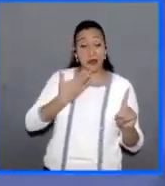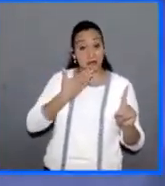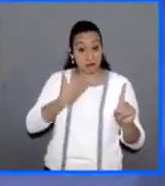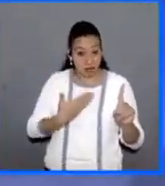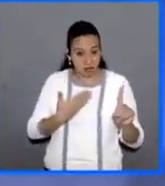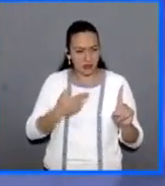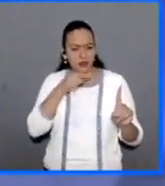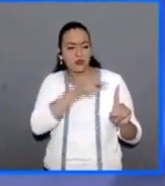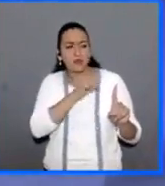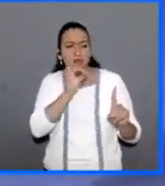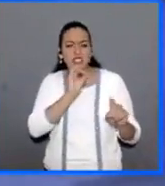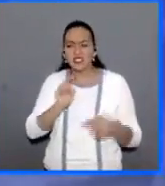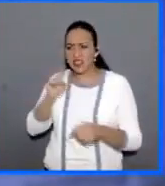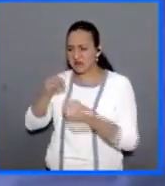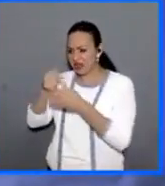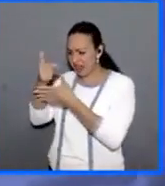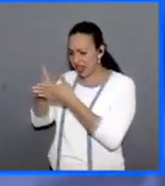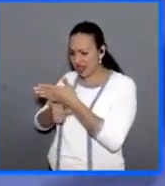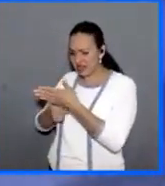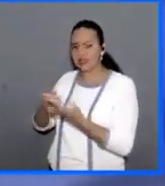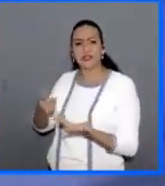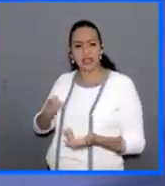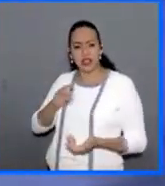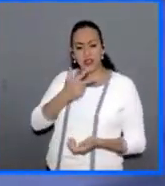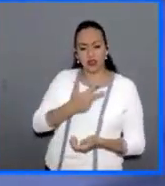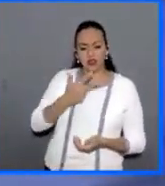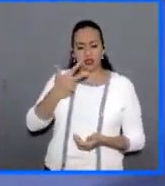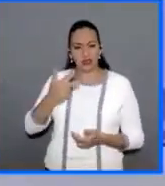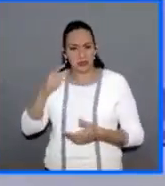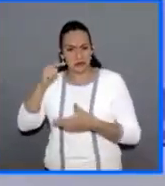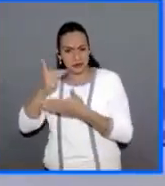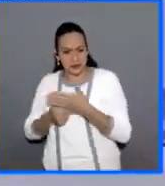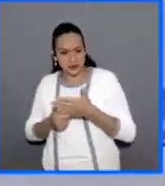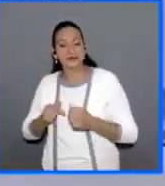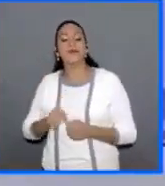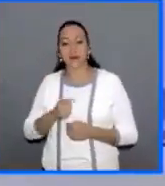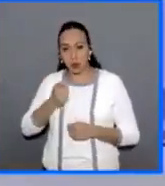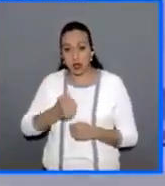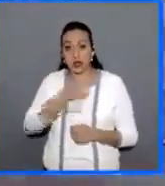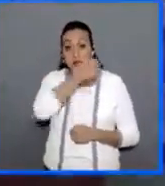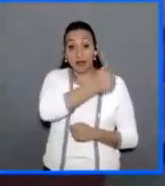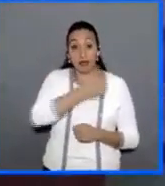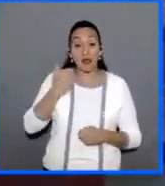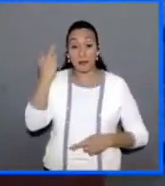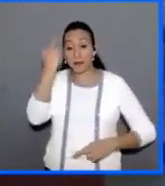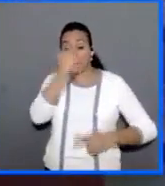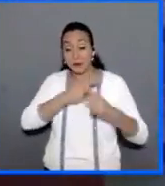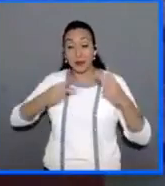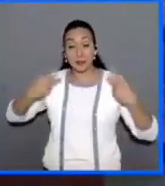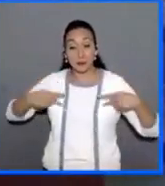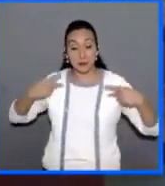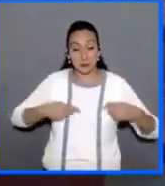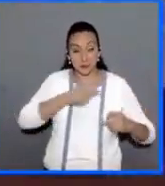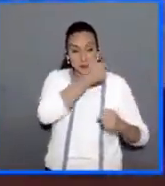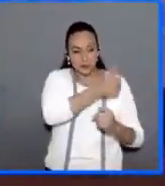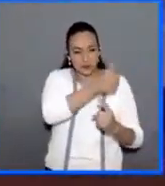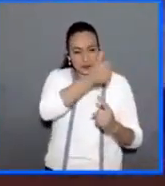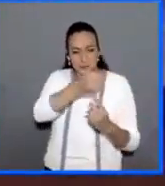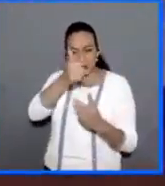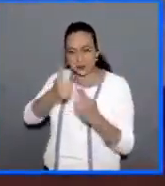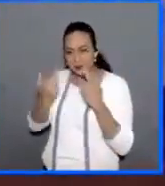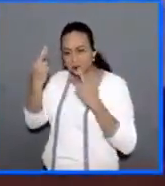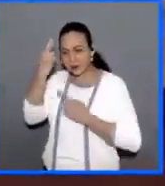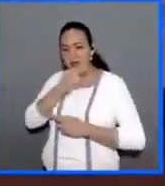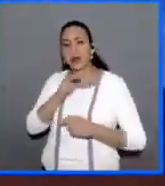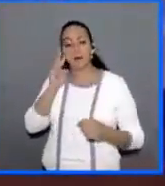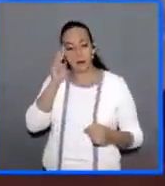los supuestos de la 8 de 8, por lo que se verificará que no cuenten con sentencia firme por la comisión intencional de delitos contra